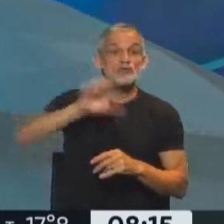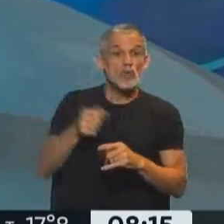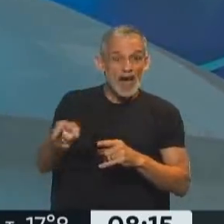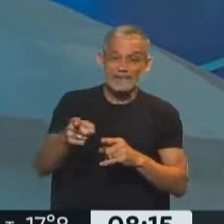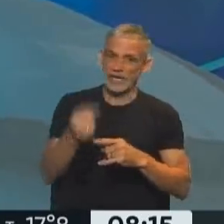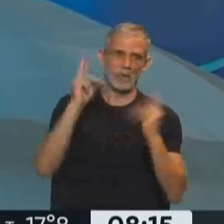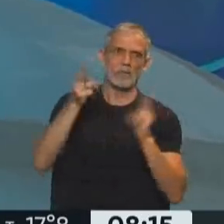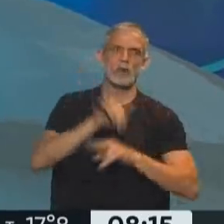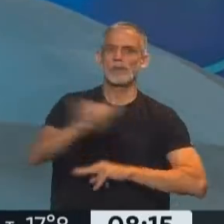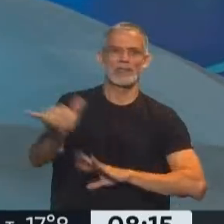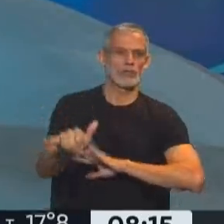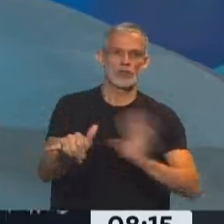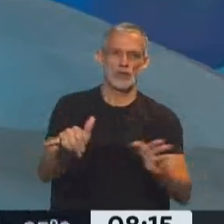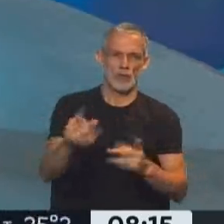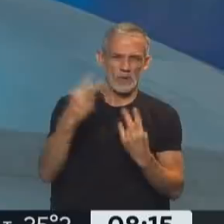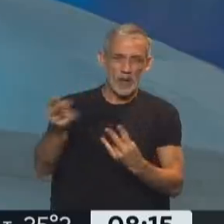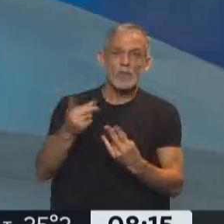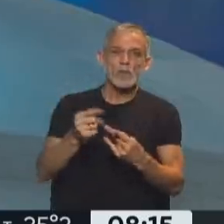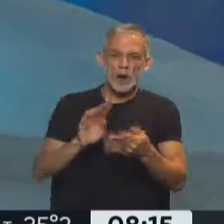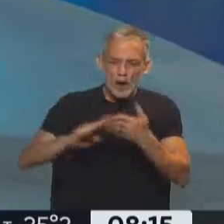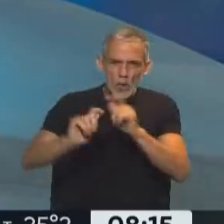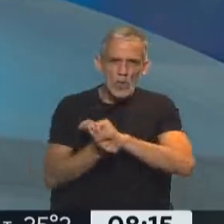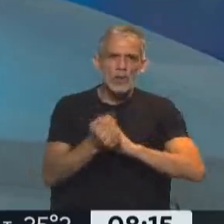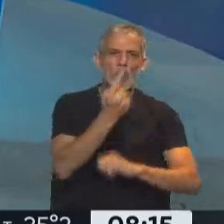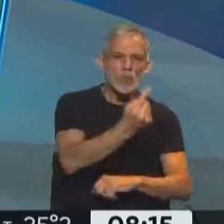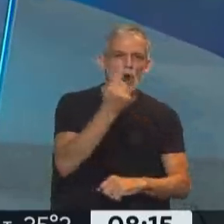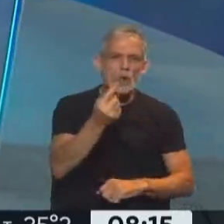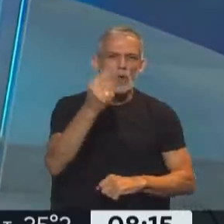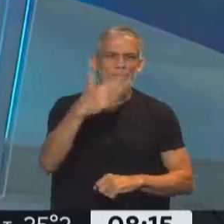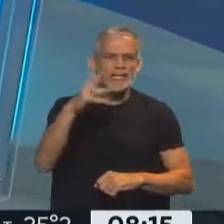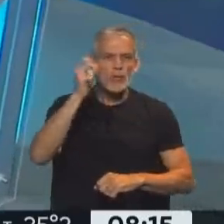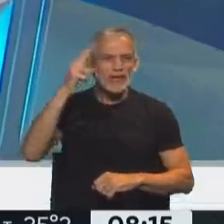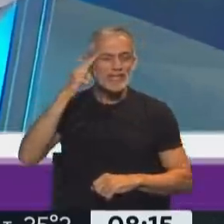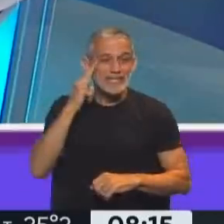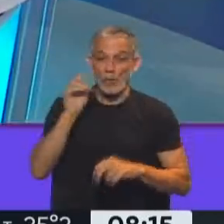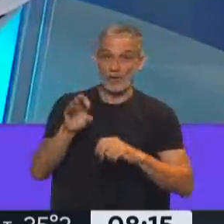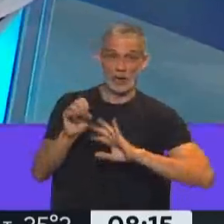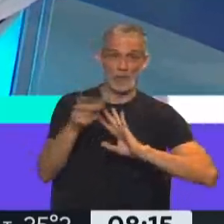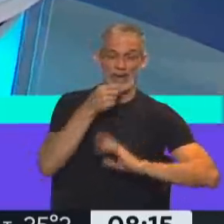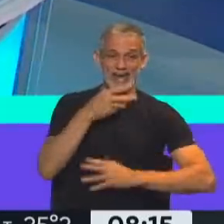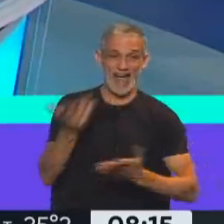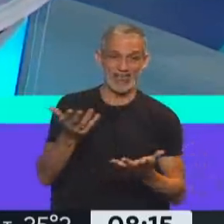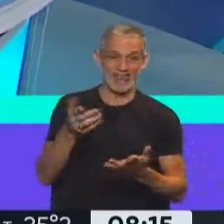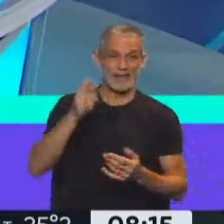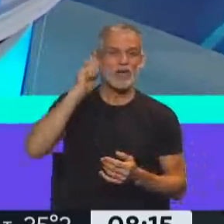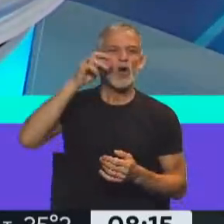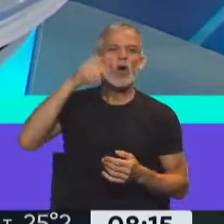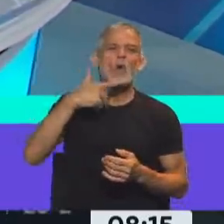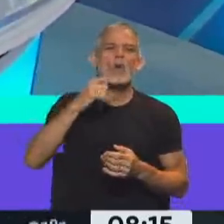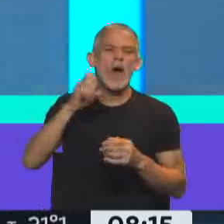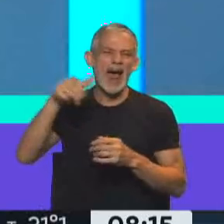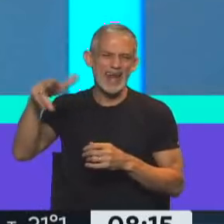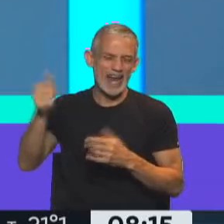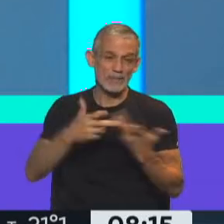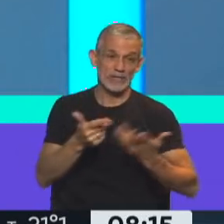allí apareció una nueva variante de coronavirus. La 11529 hasta ahora no tiene nombre. Botswana, como se le dice. Claro. Botswana o